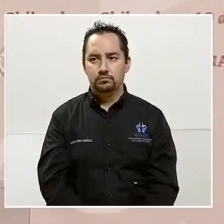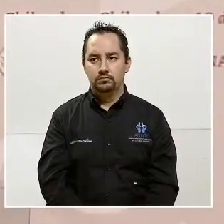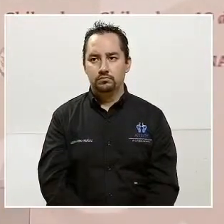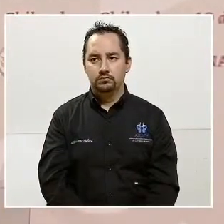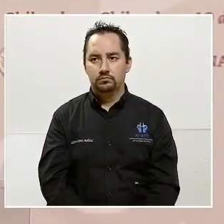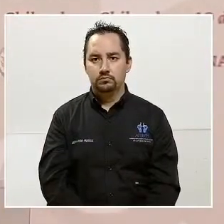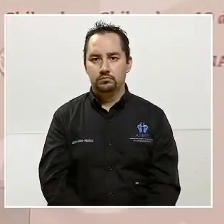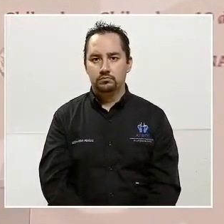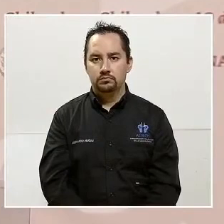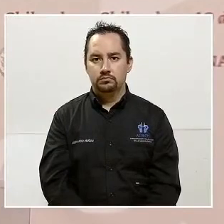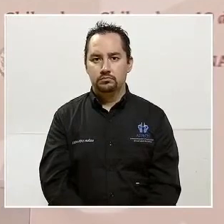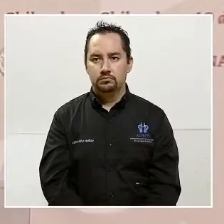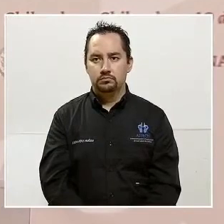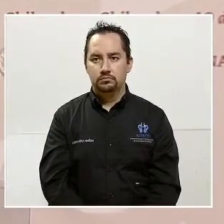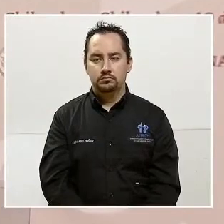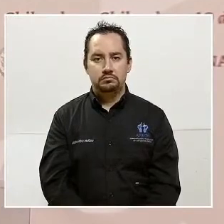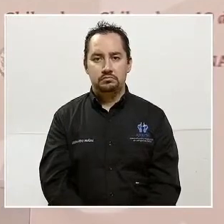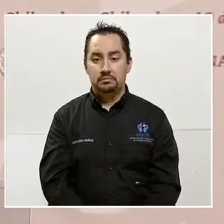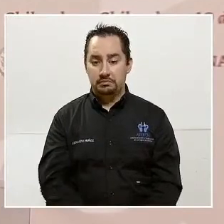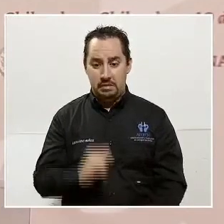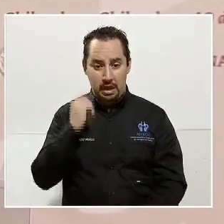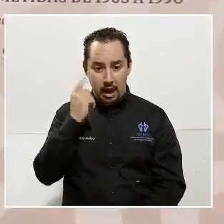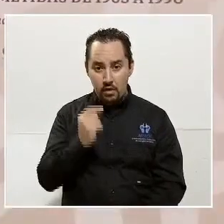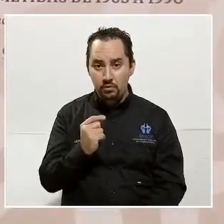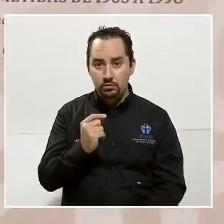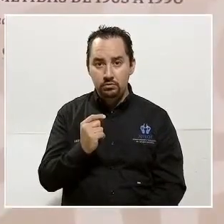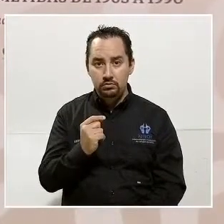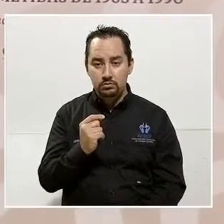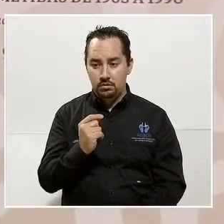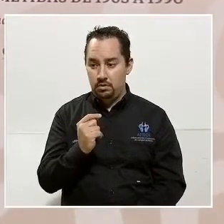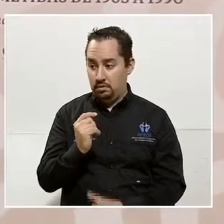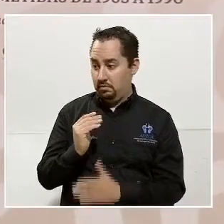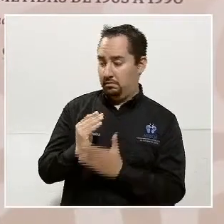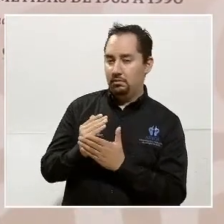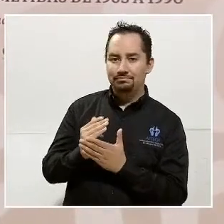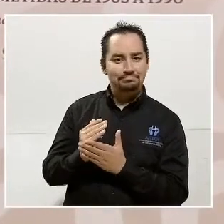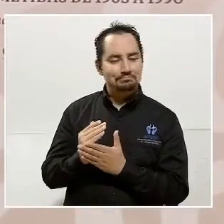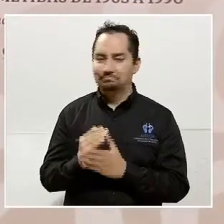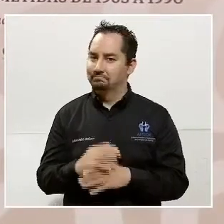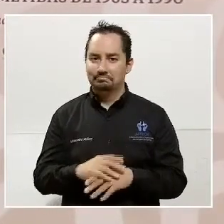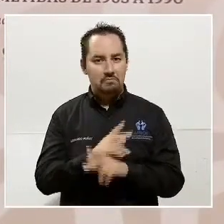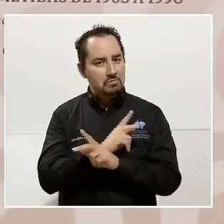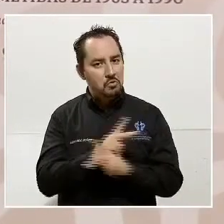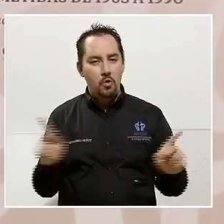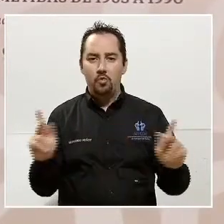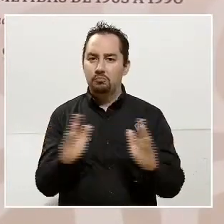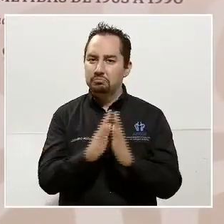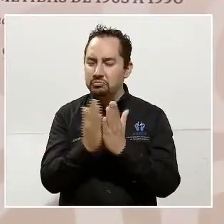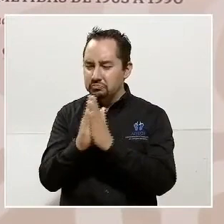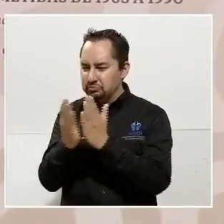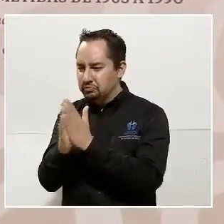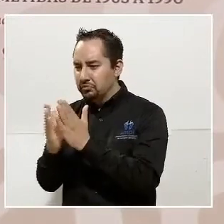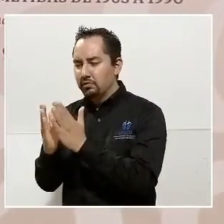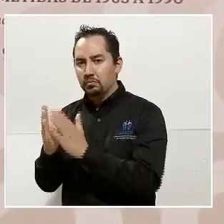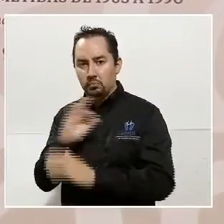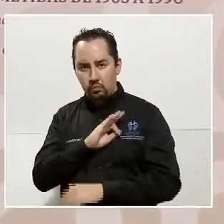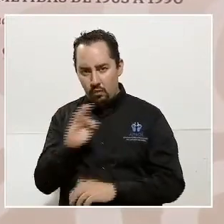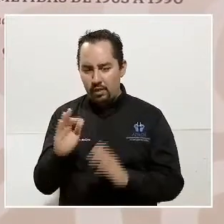sin ningún límite. Y también el que no